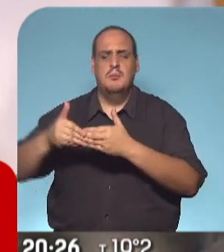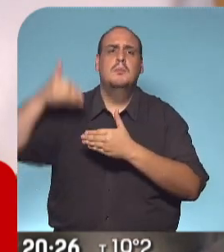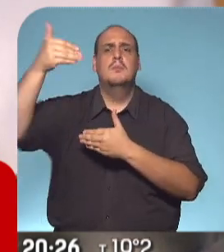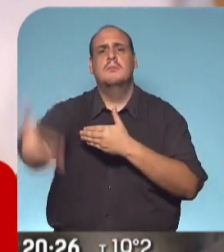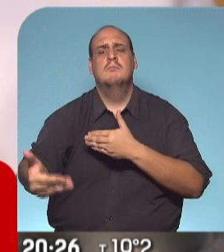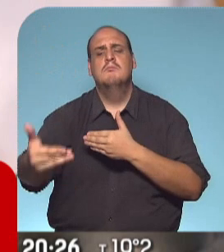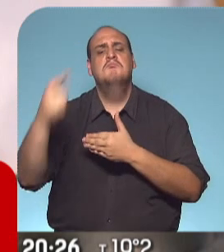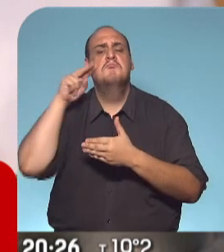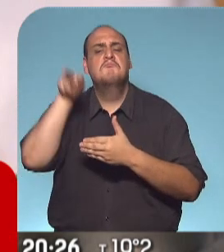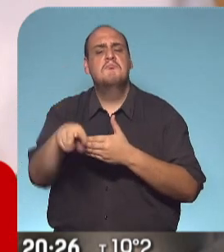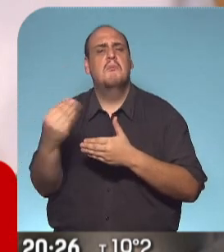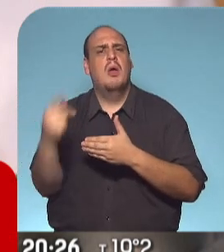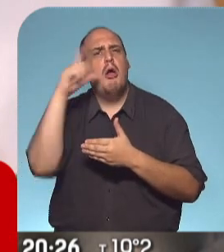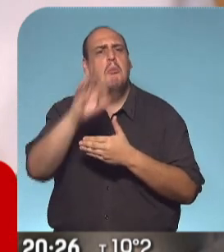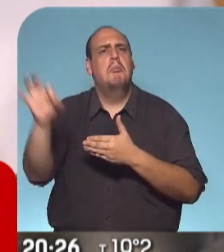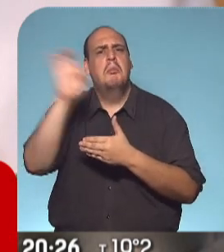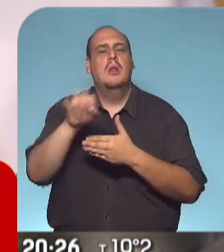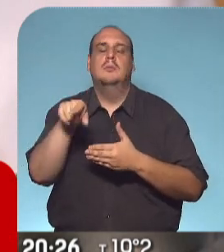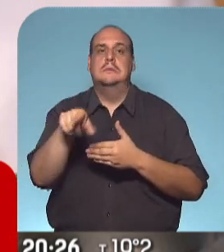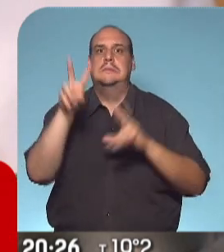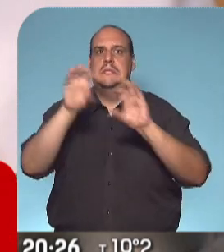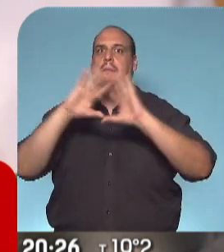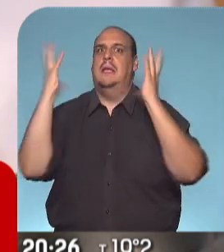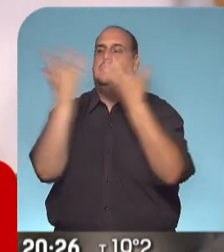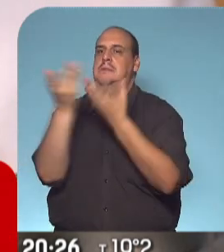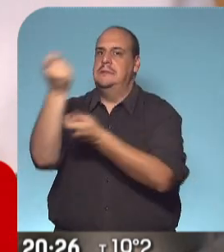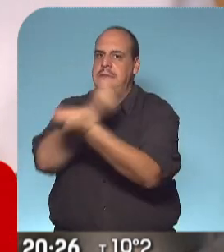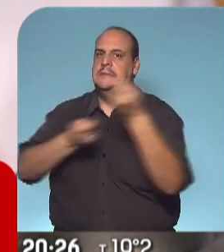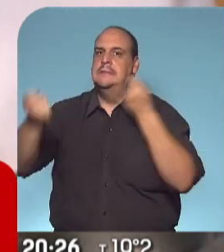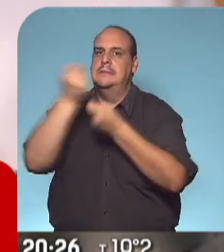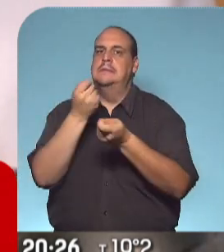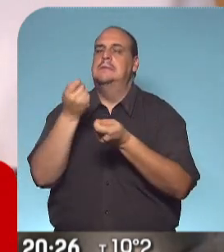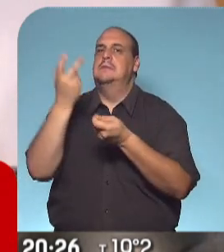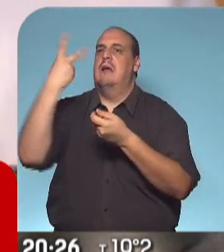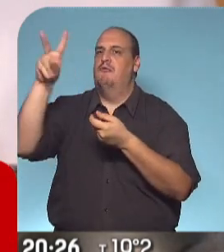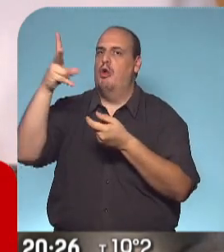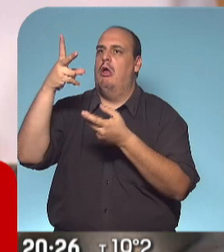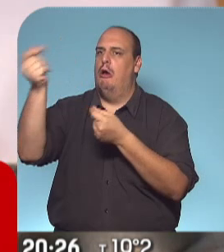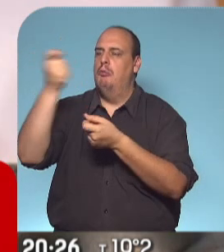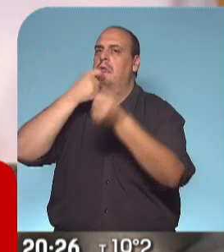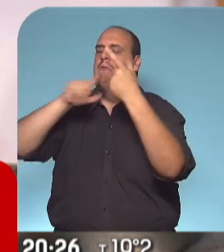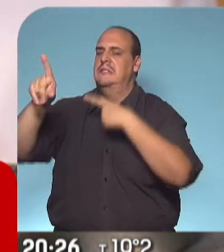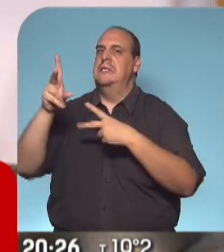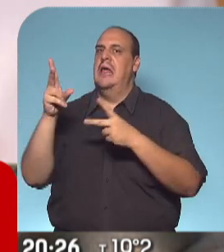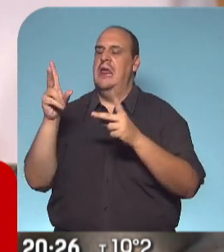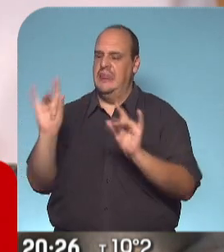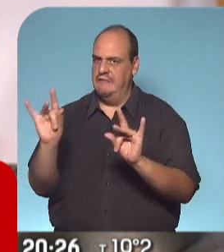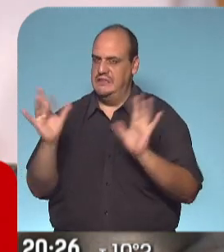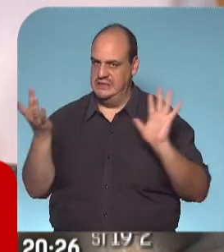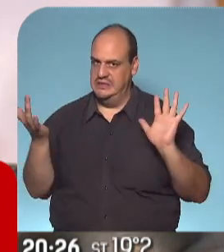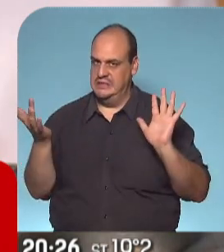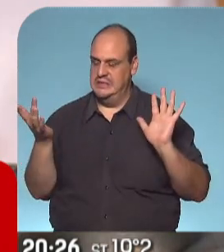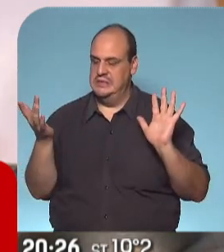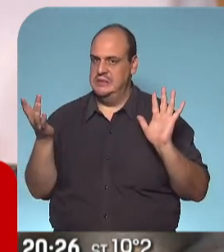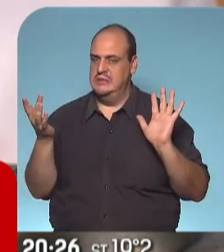hoy graves dificultades en el comercio exterior, no parecería ser que las exportaciones sean un motor muy importante de la economía en lo inmediato, por lo